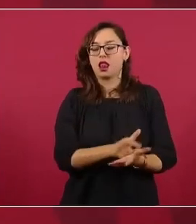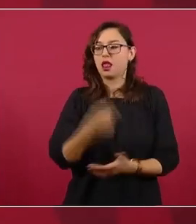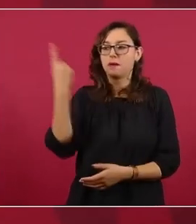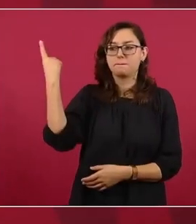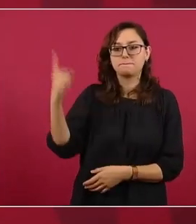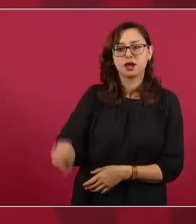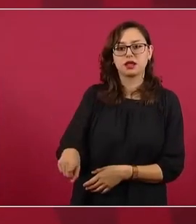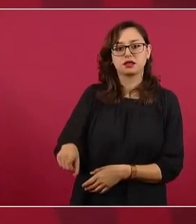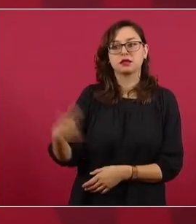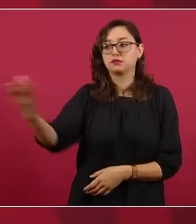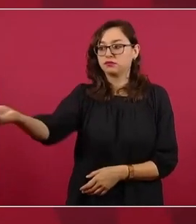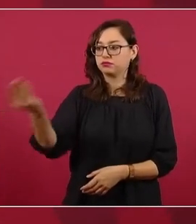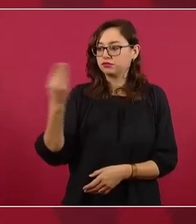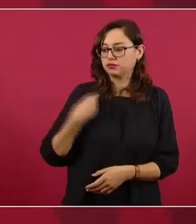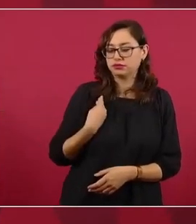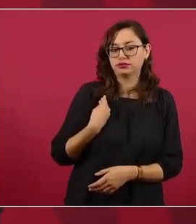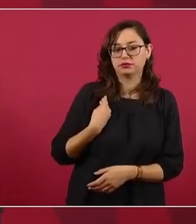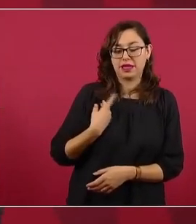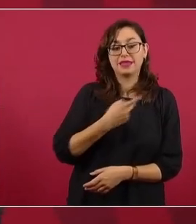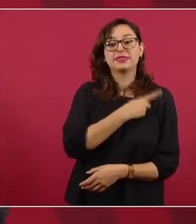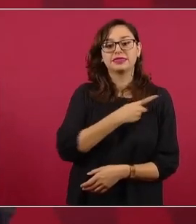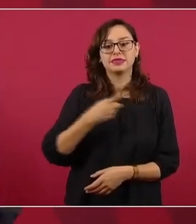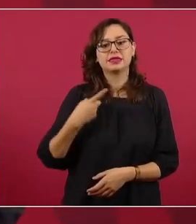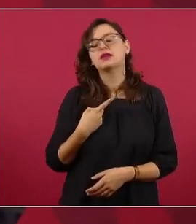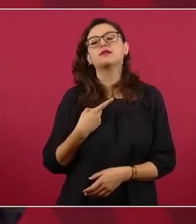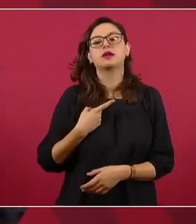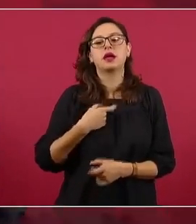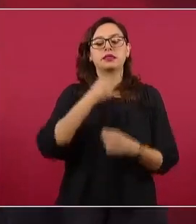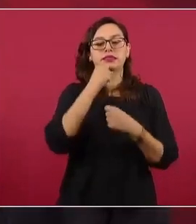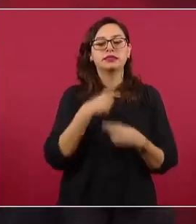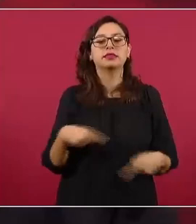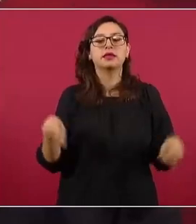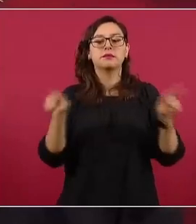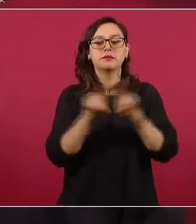solo, sino también lo que le llaman las actividades